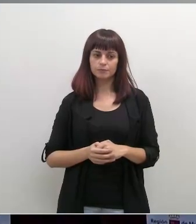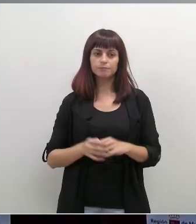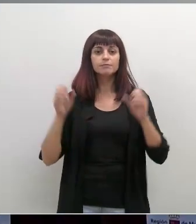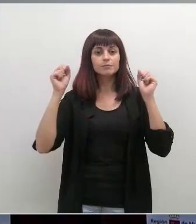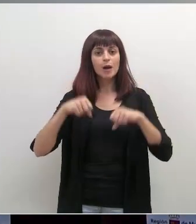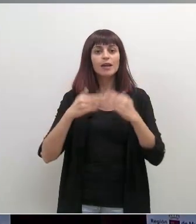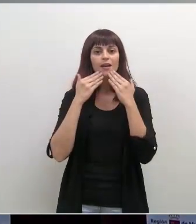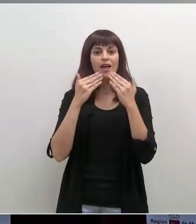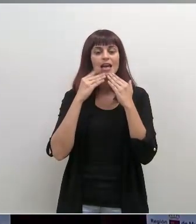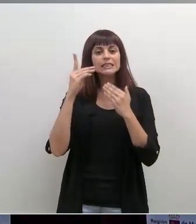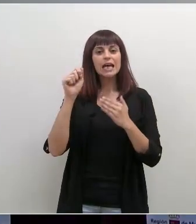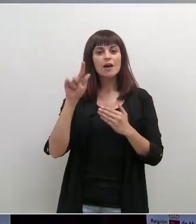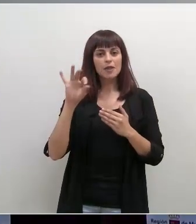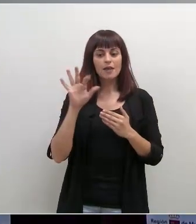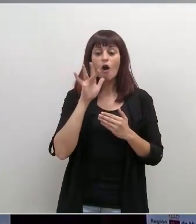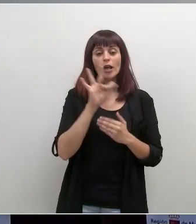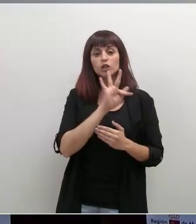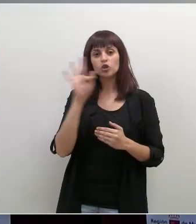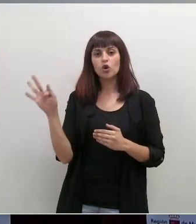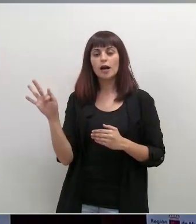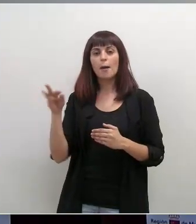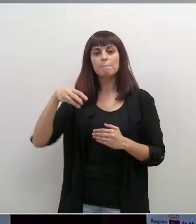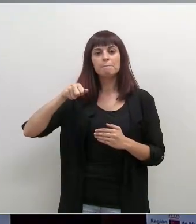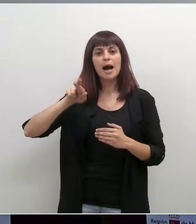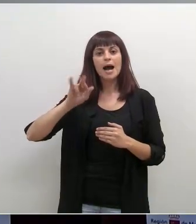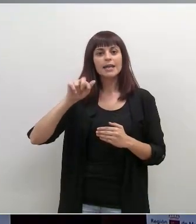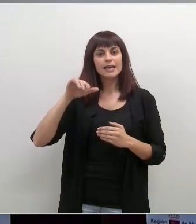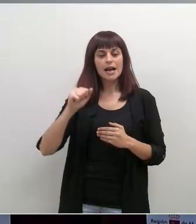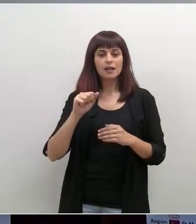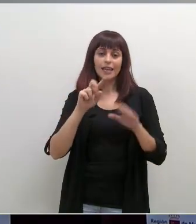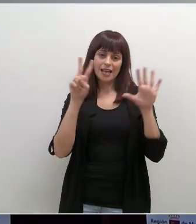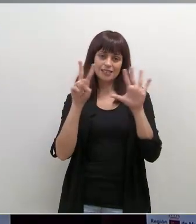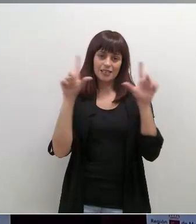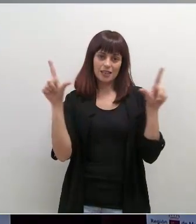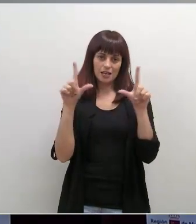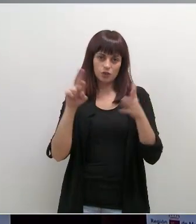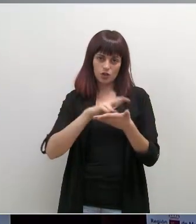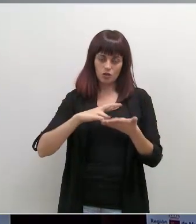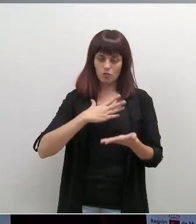Vale, gracias, David. Ahora es el turno de Marienca Fernández, de 7 Televisión, Región de Murcia.